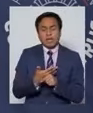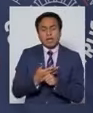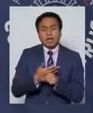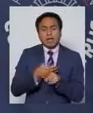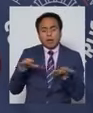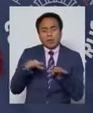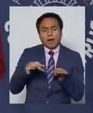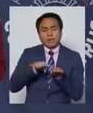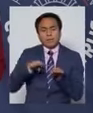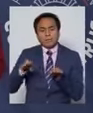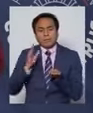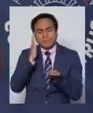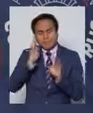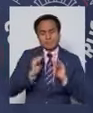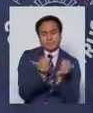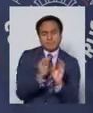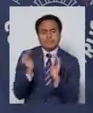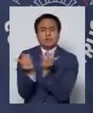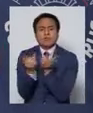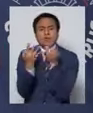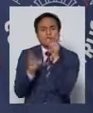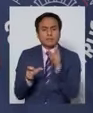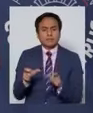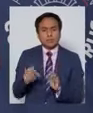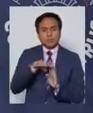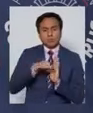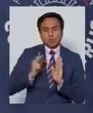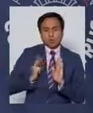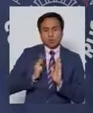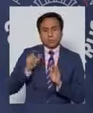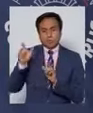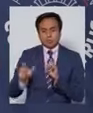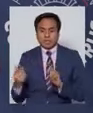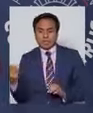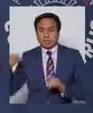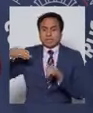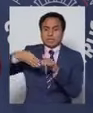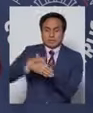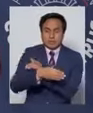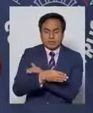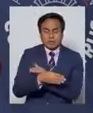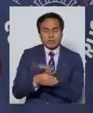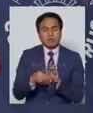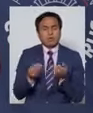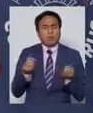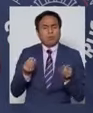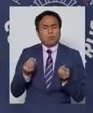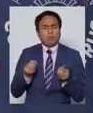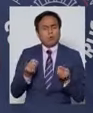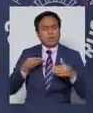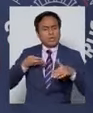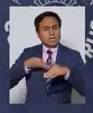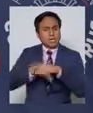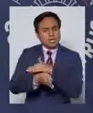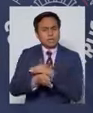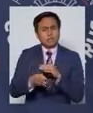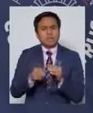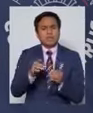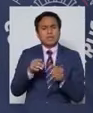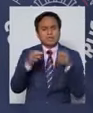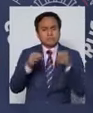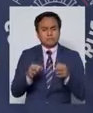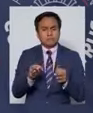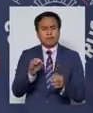estas residencias sanitarias, cuál es el protocolo que tienen estas personas para ingresar, cómo las personas pueden ir a las